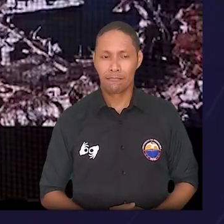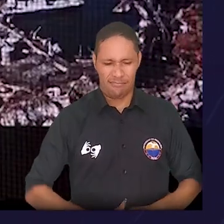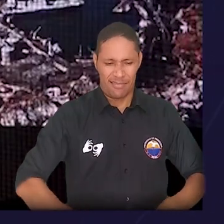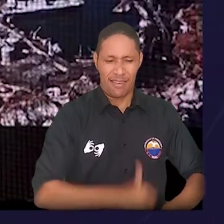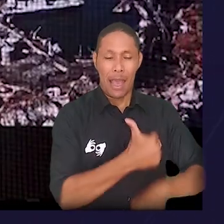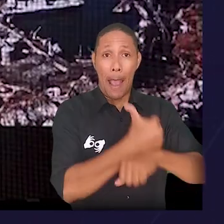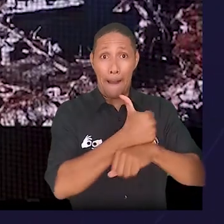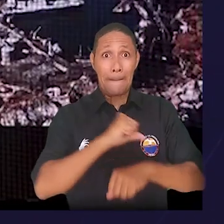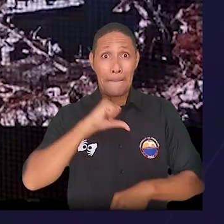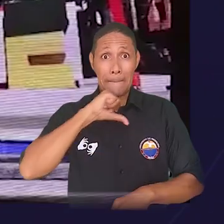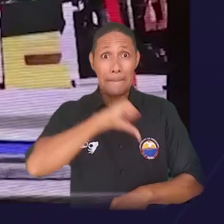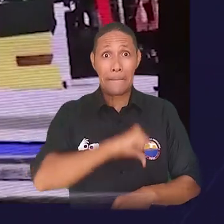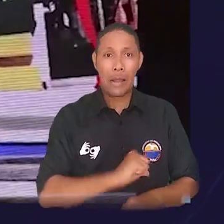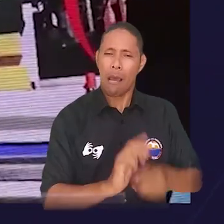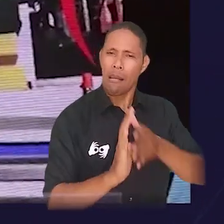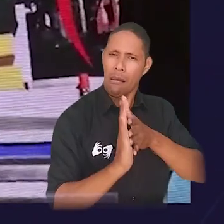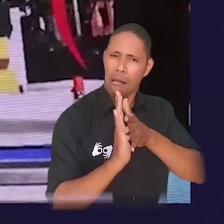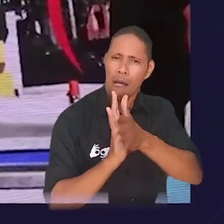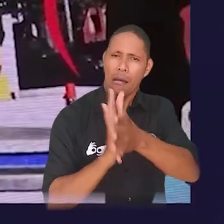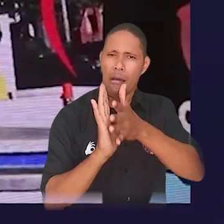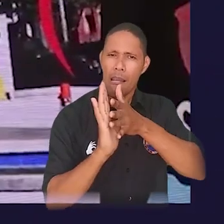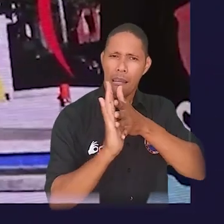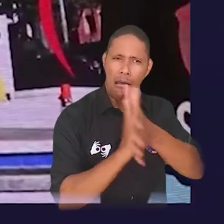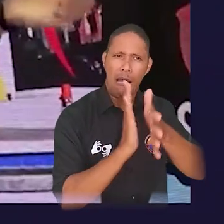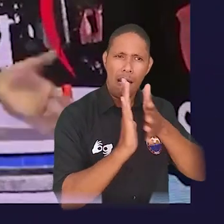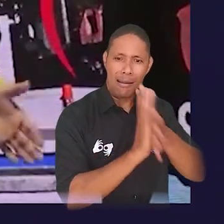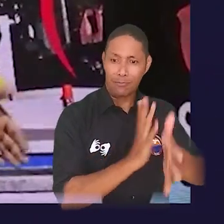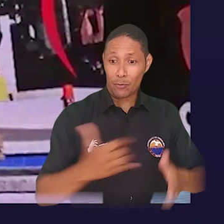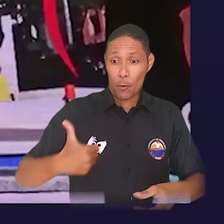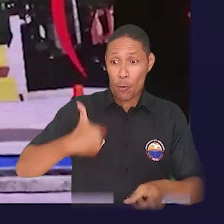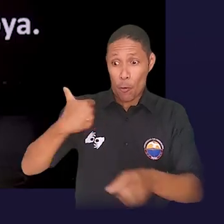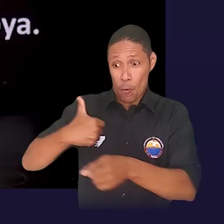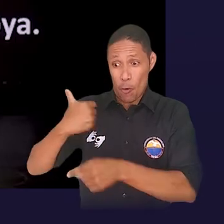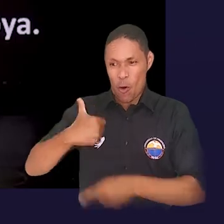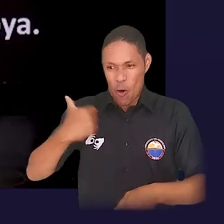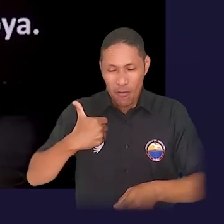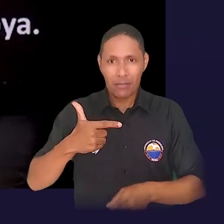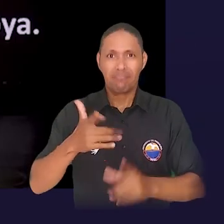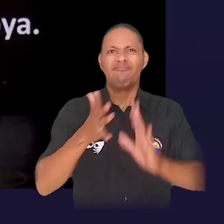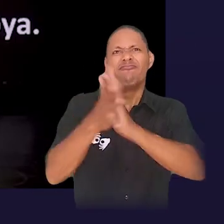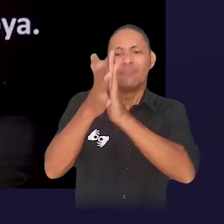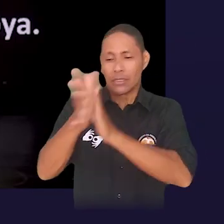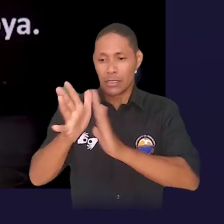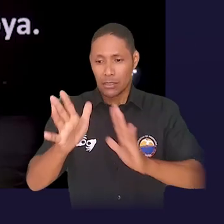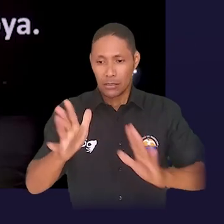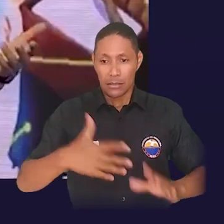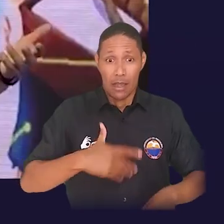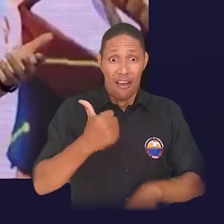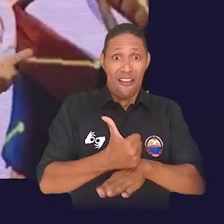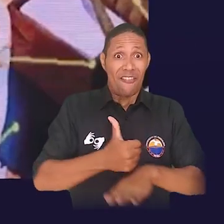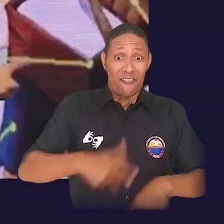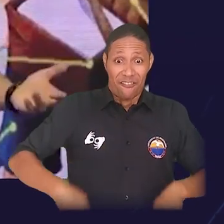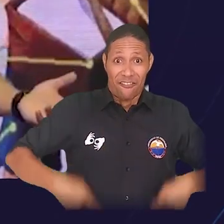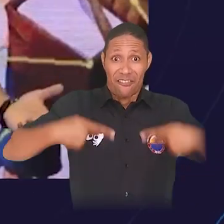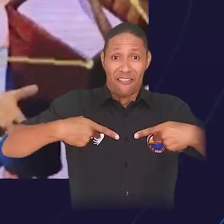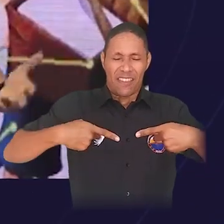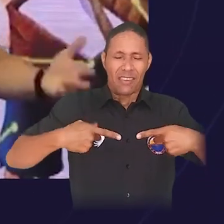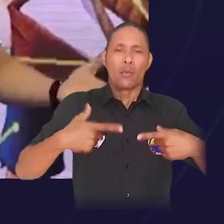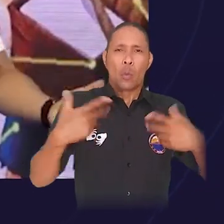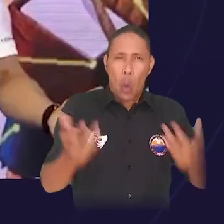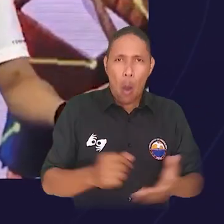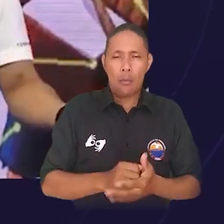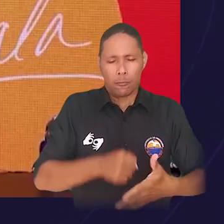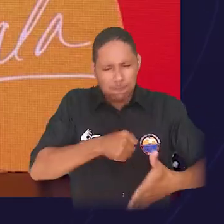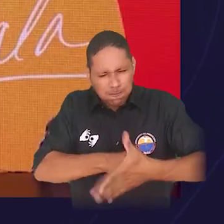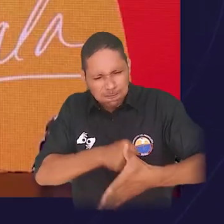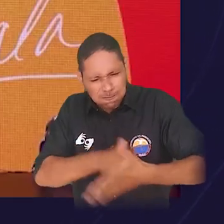Alma Mater, Pablo Vera Salazar, compartió con los jóvenes su historia de vida como invitación a la resiliencia,